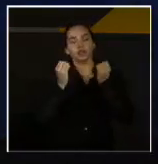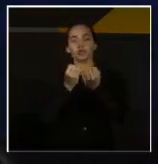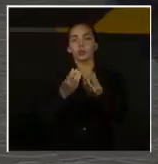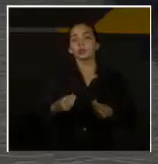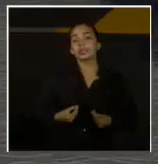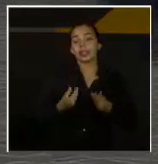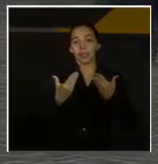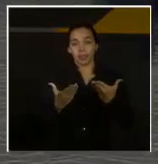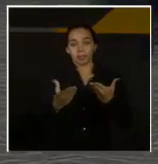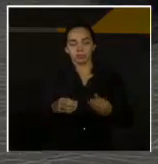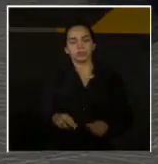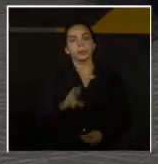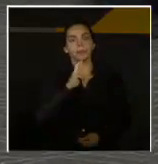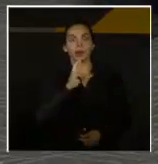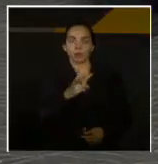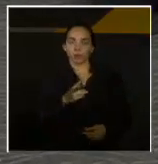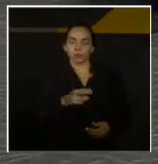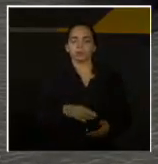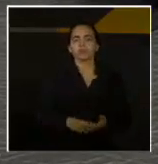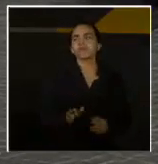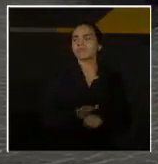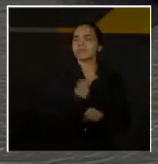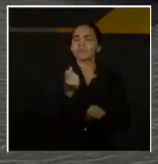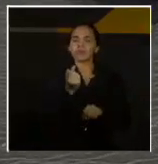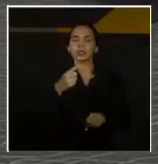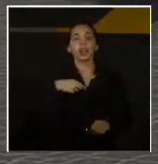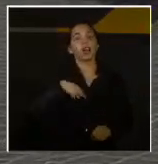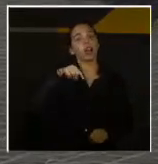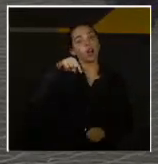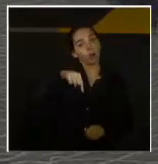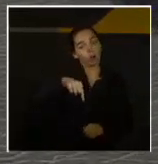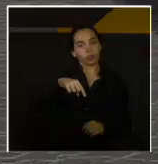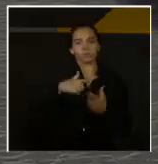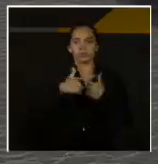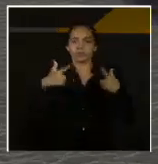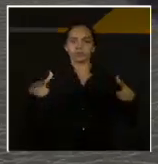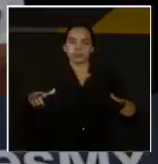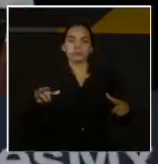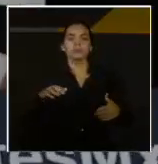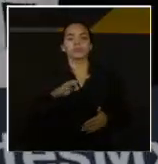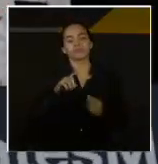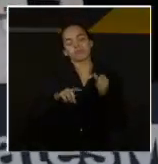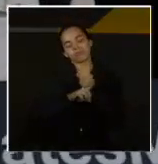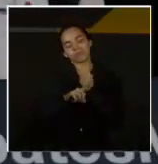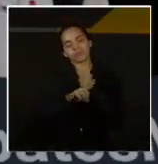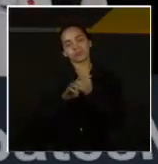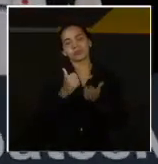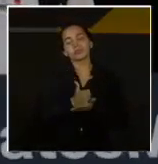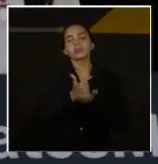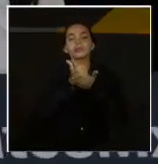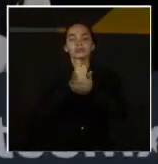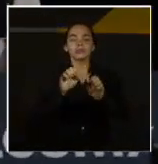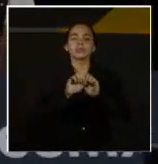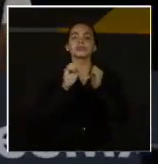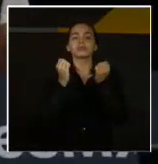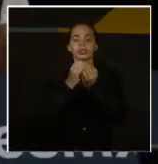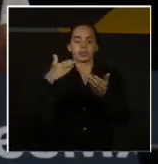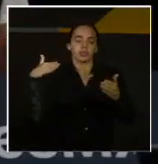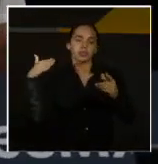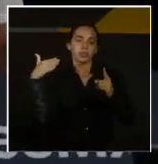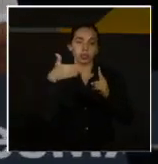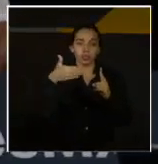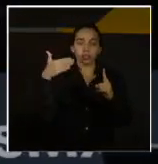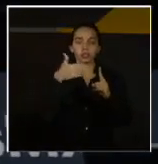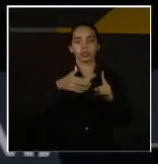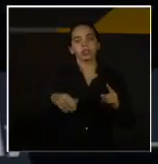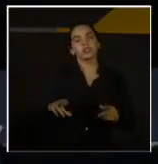tienen que mejorar. ¿Por qué? Porque hoy el gran problema que tienen los apoyos sociales que se están dando es que están destinados